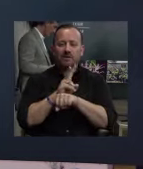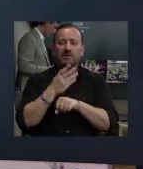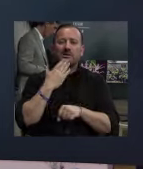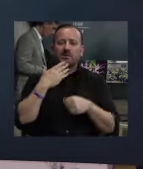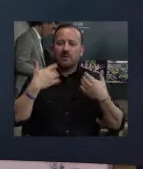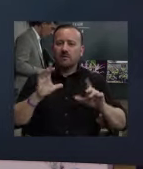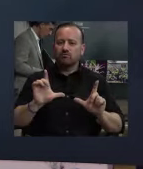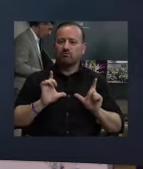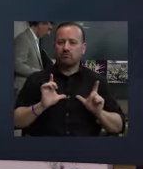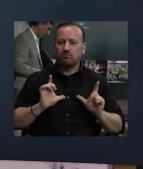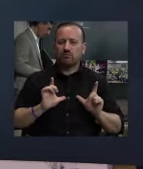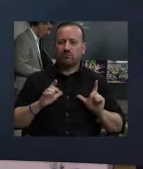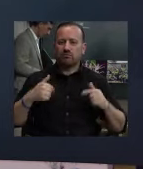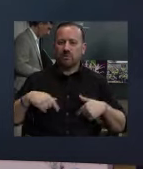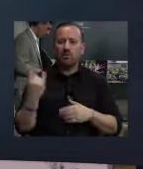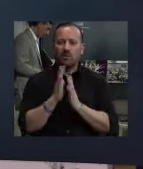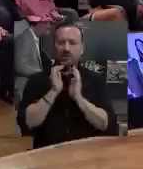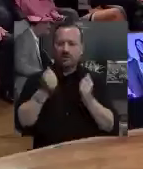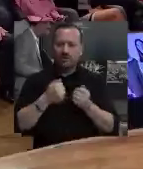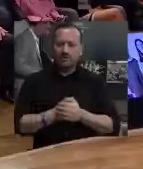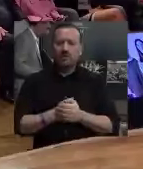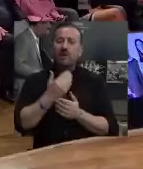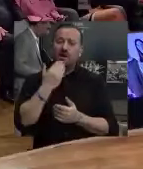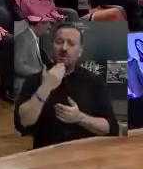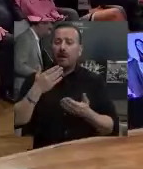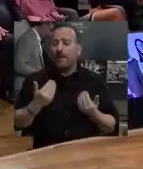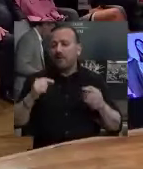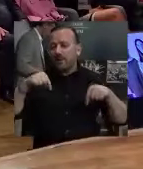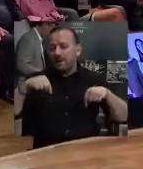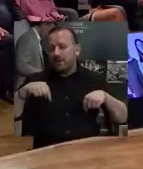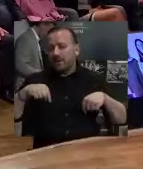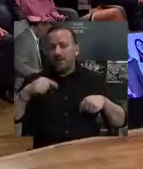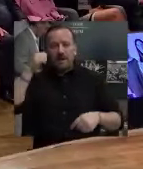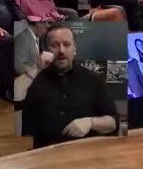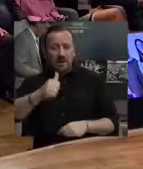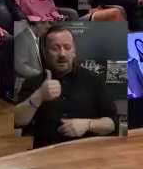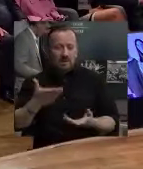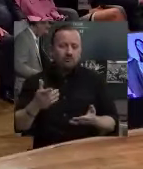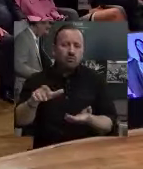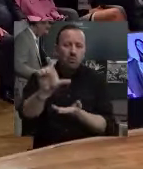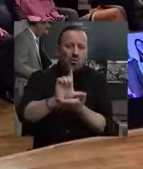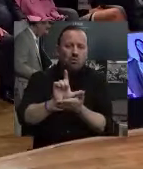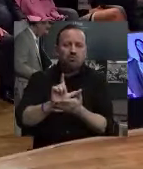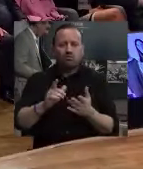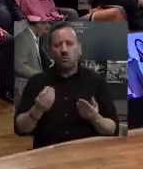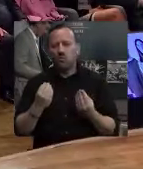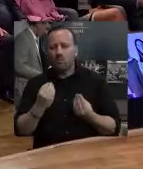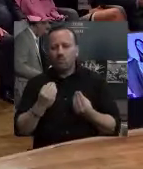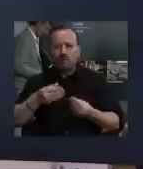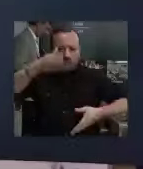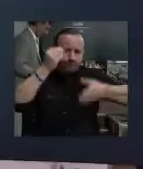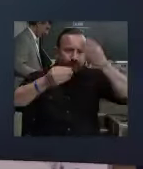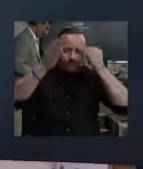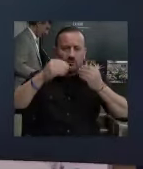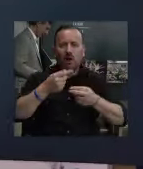egresados y egresadas y Esperamos que estas jornadas sean un espacio valioso y muy enriquecedor para